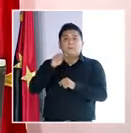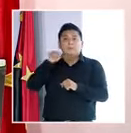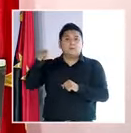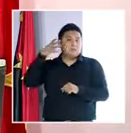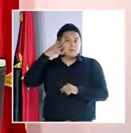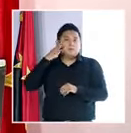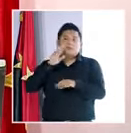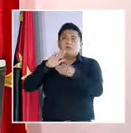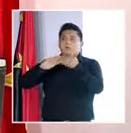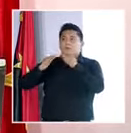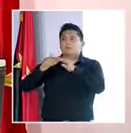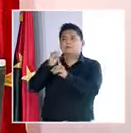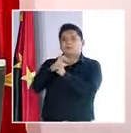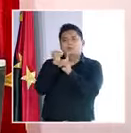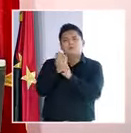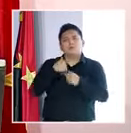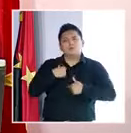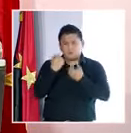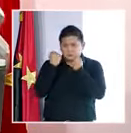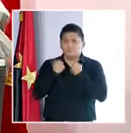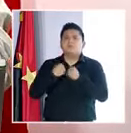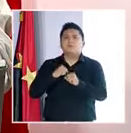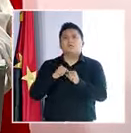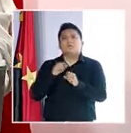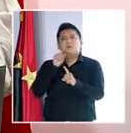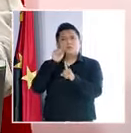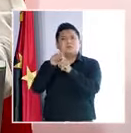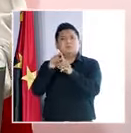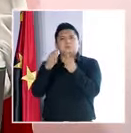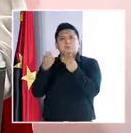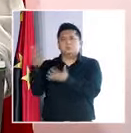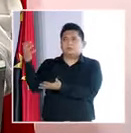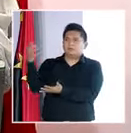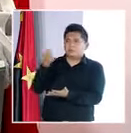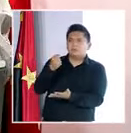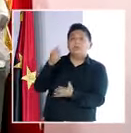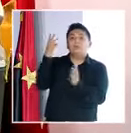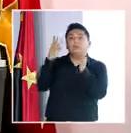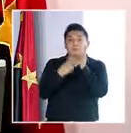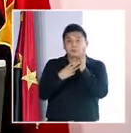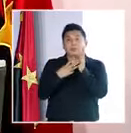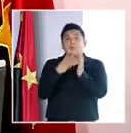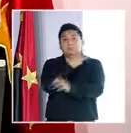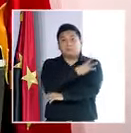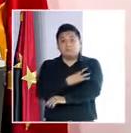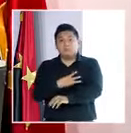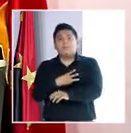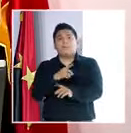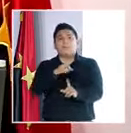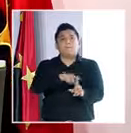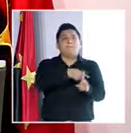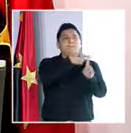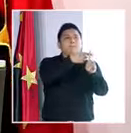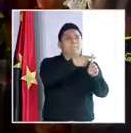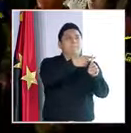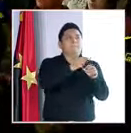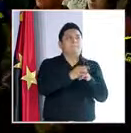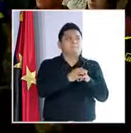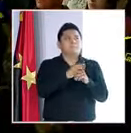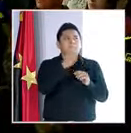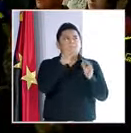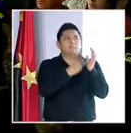sociales, en un esfuerzo de esta administración se logró conseguir los 3.000 millones de pesos adicionales que requiere este